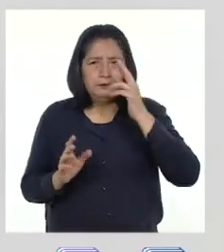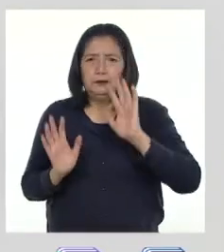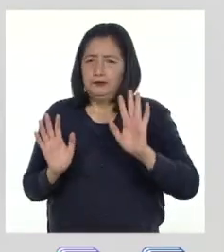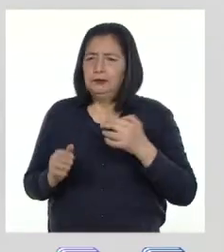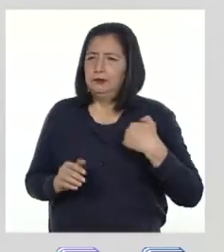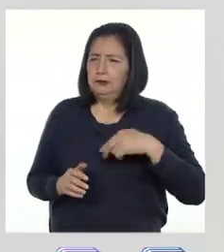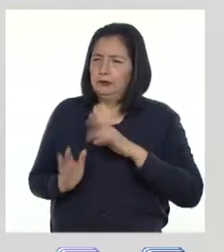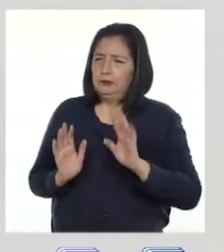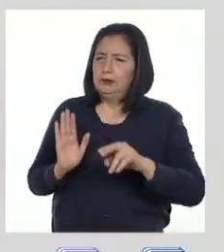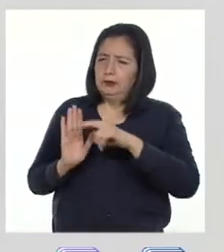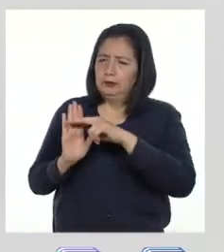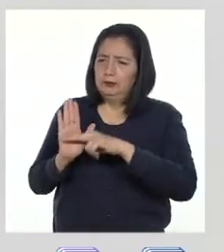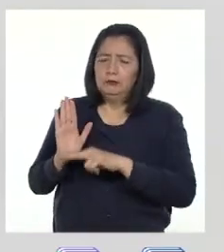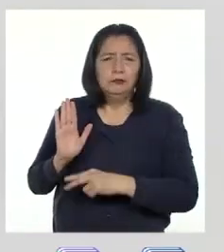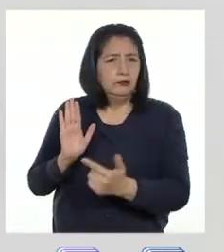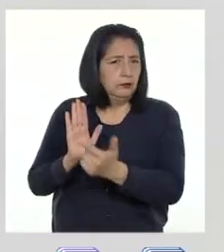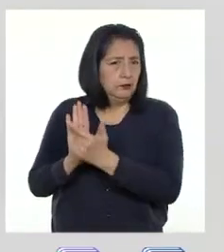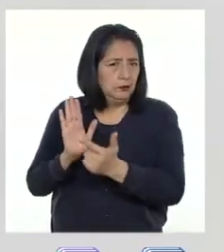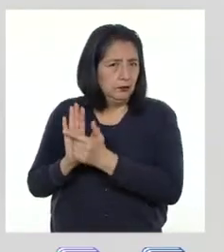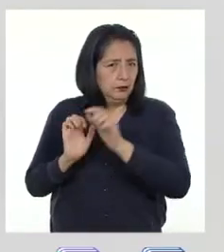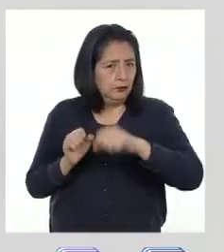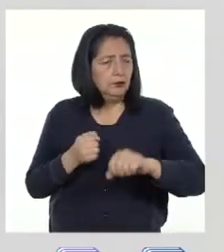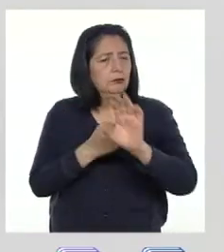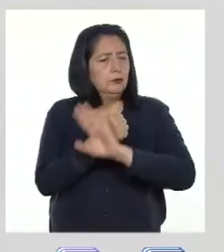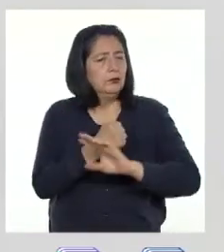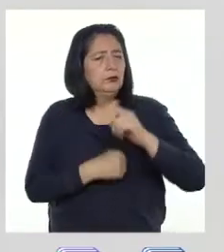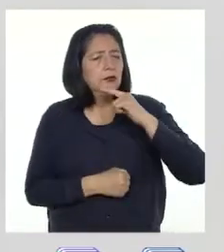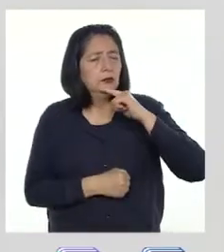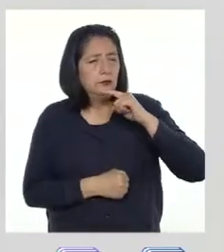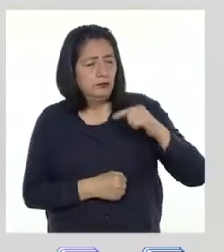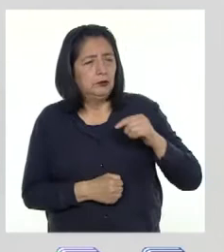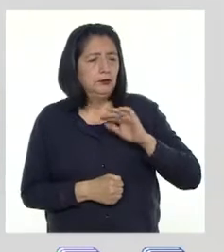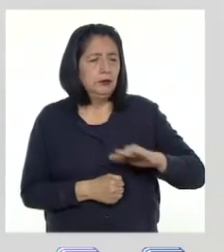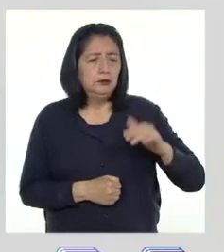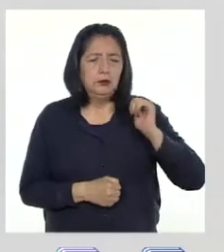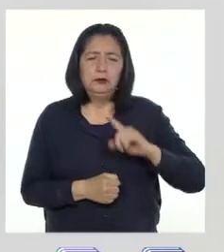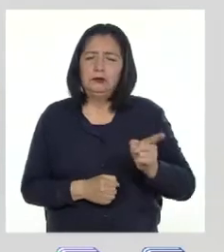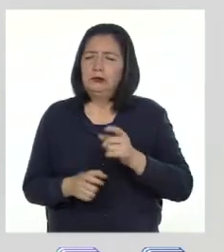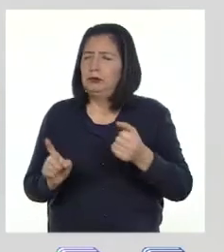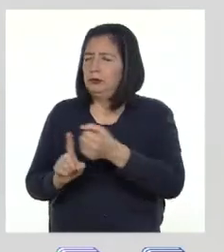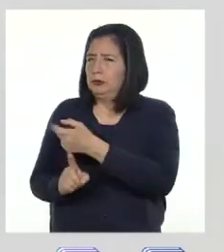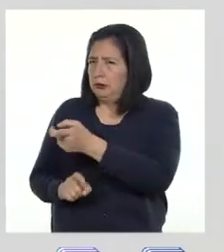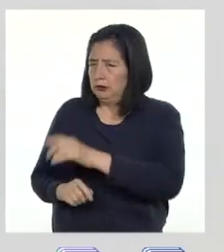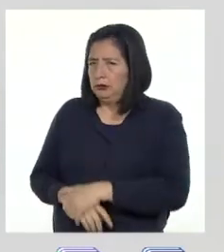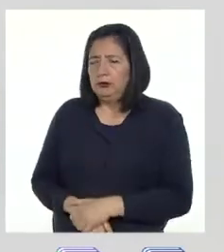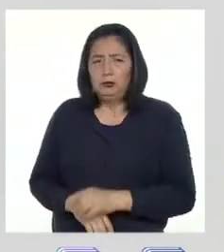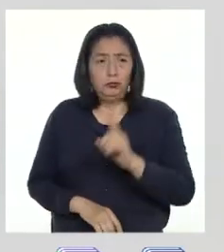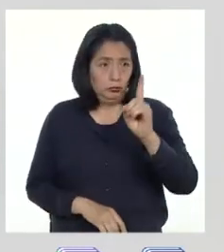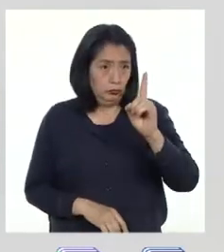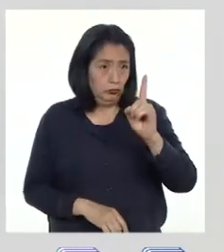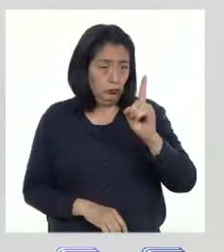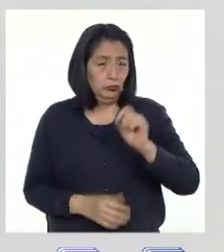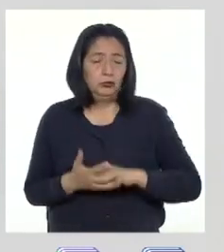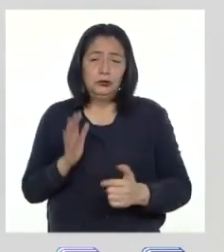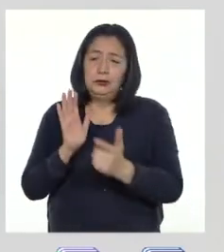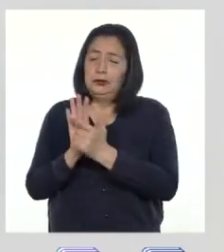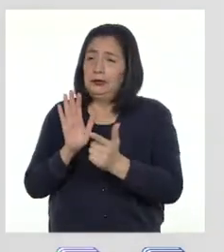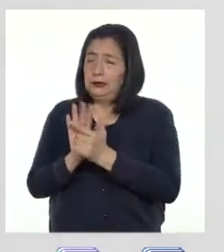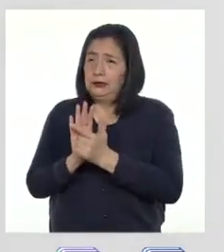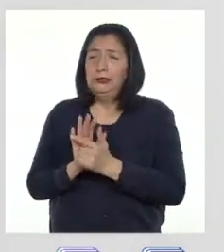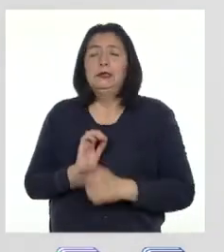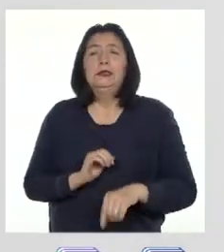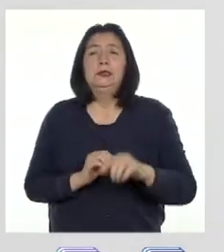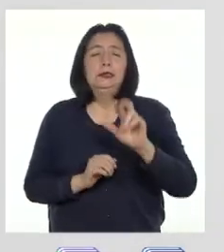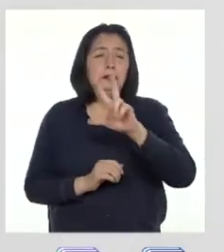también tenemos normas que protegen a las mujeres y niñas contra todo tipo de violencia. Un caso es la ley número